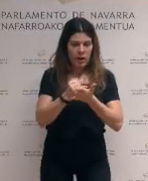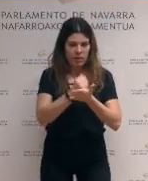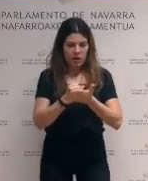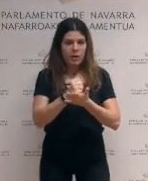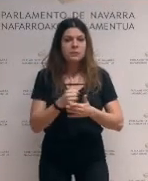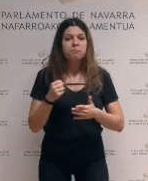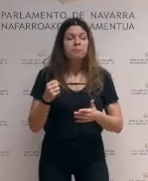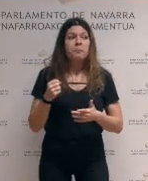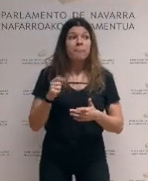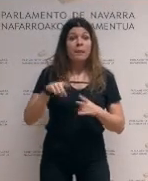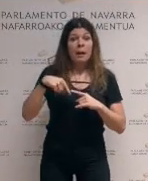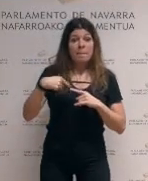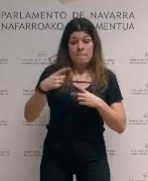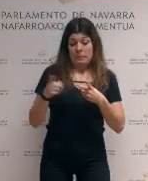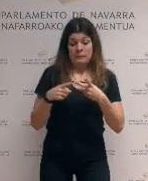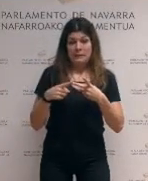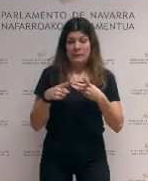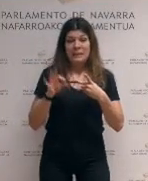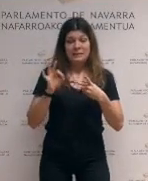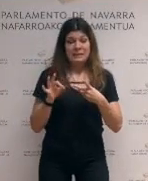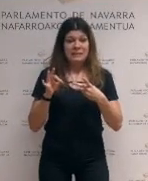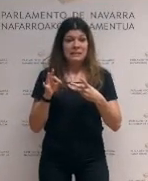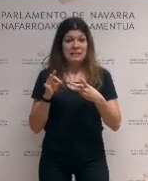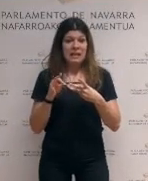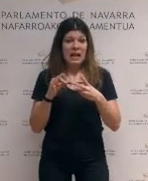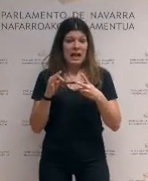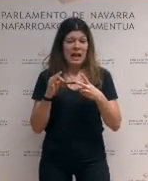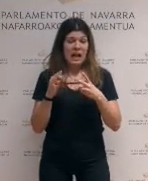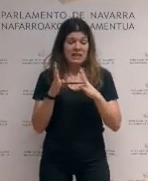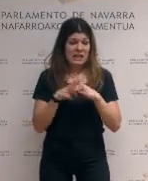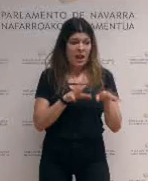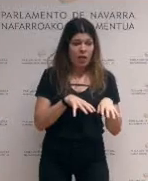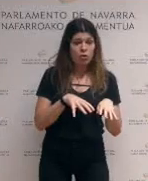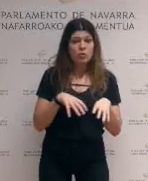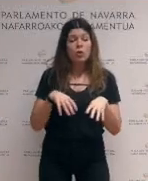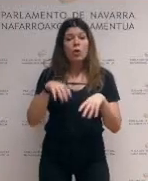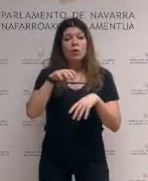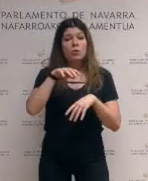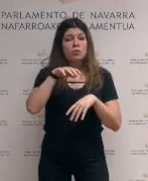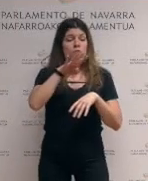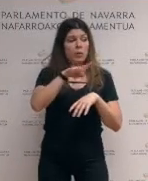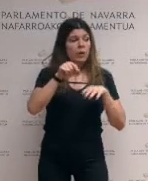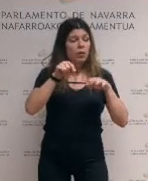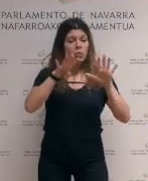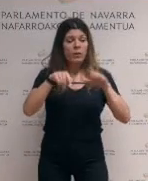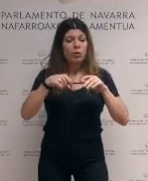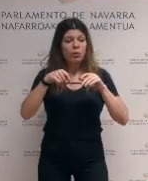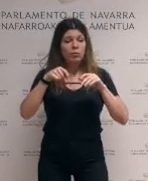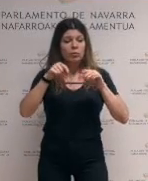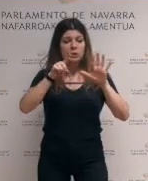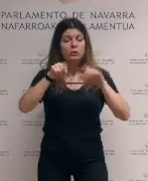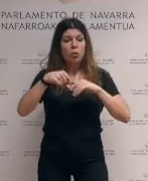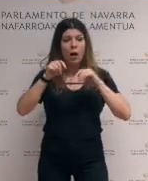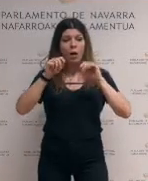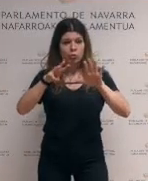comunidad autónoma que tenemos está lejos, que es Castilla y León, con 6,8 farmacias por 10.000 habitantes. De este estudio también se desprende